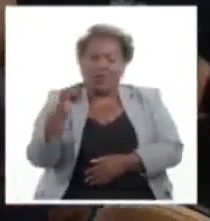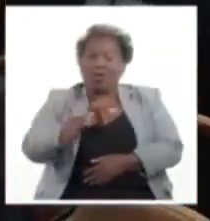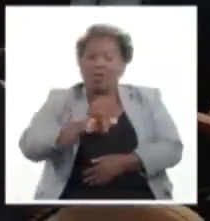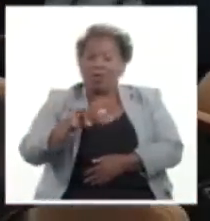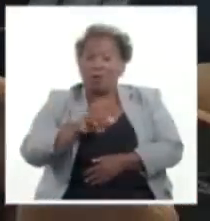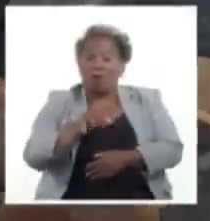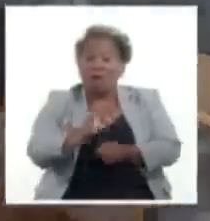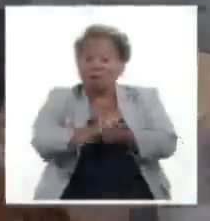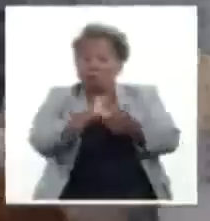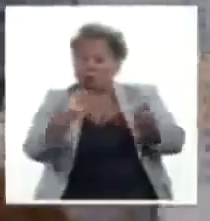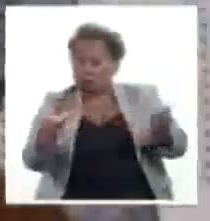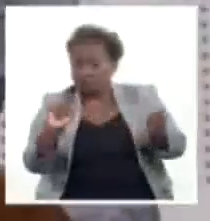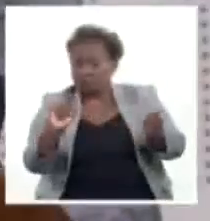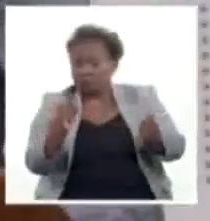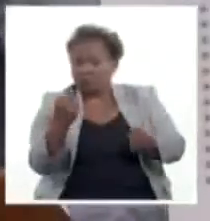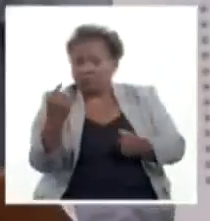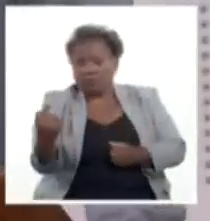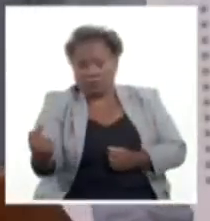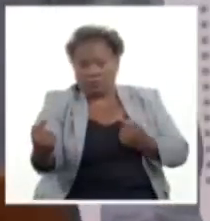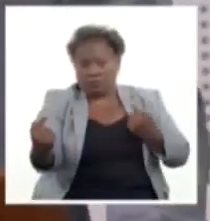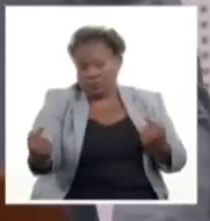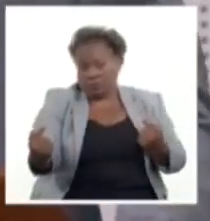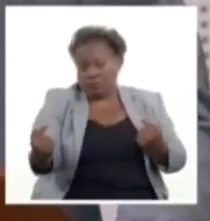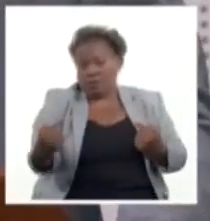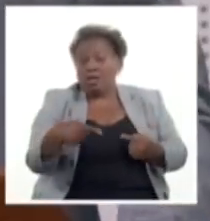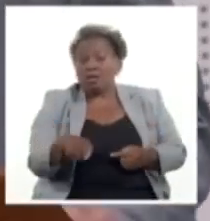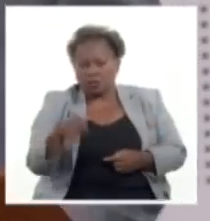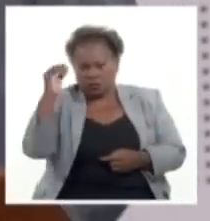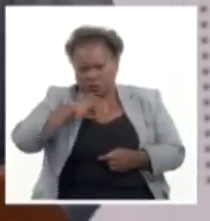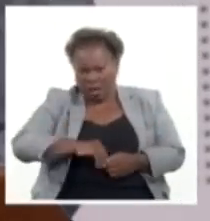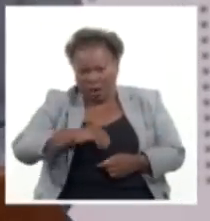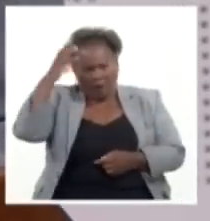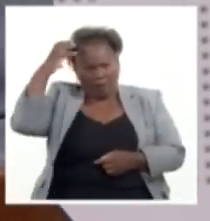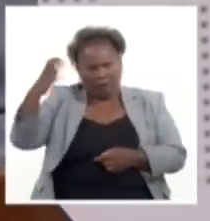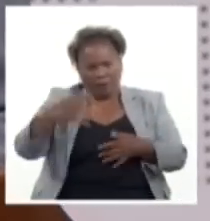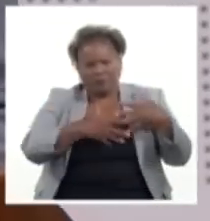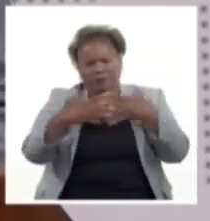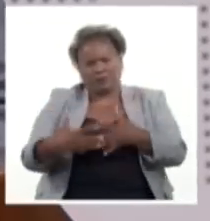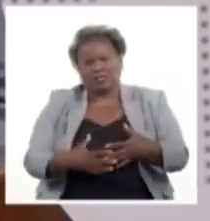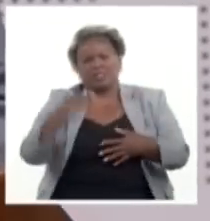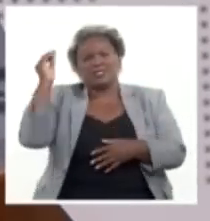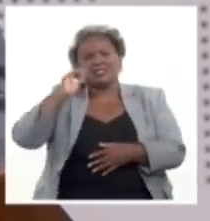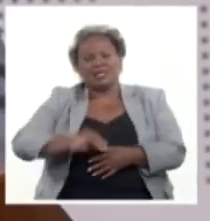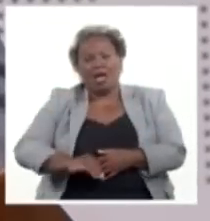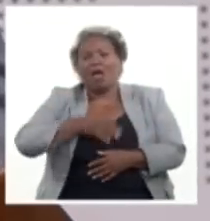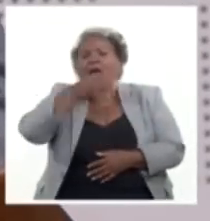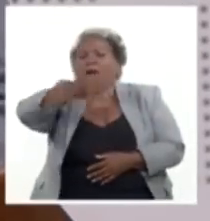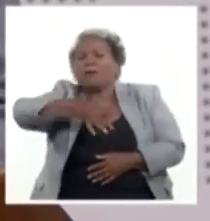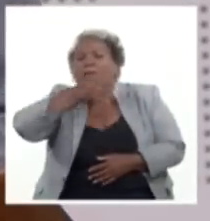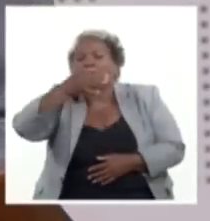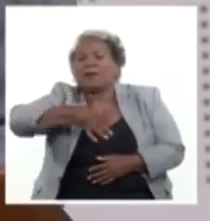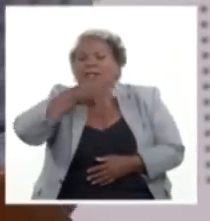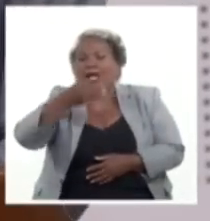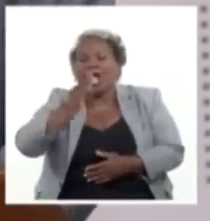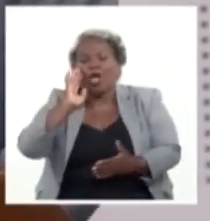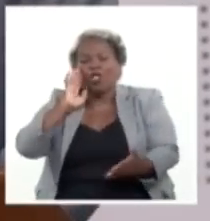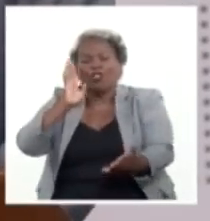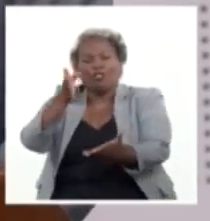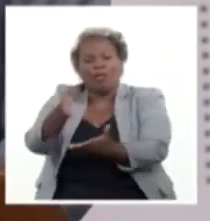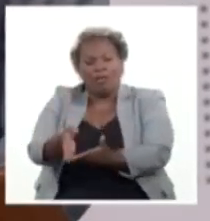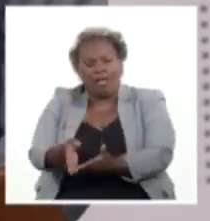soberanas de cada parte. Eso lo conoce el gobierno de los Estados Unidos al que se lo hemos expresado directa